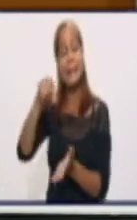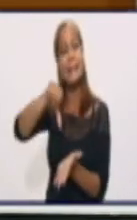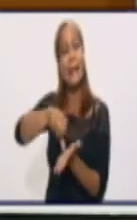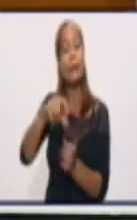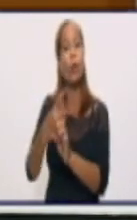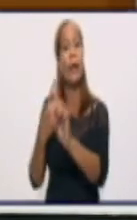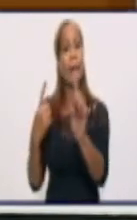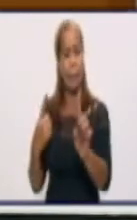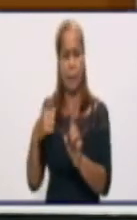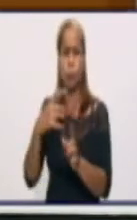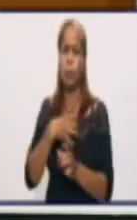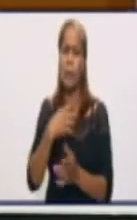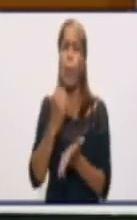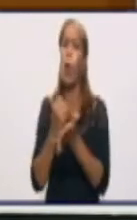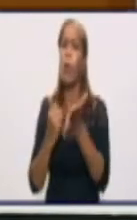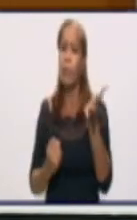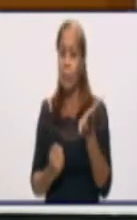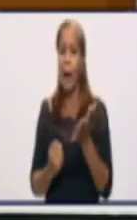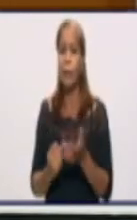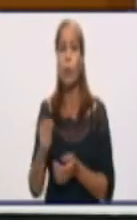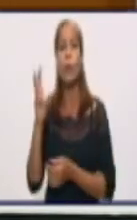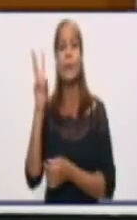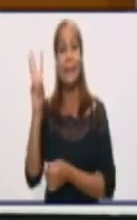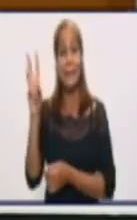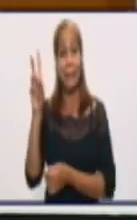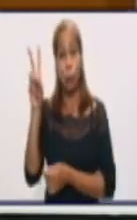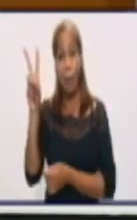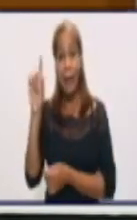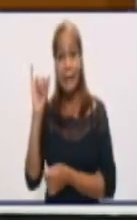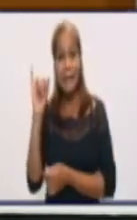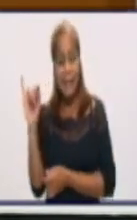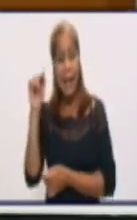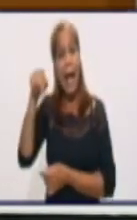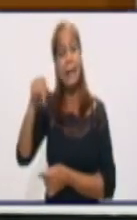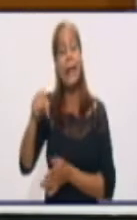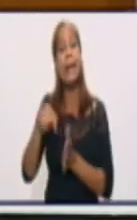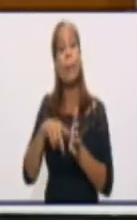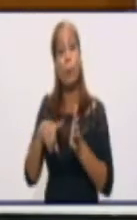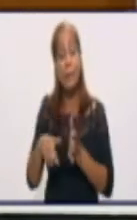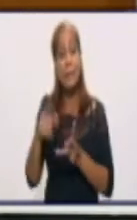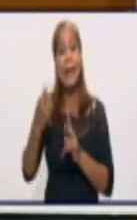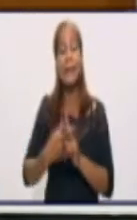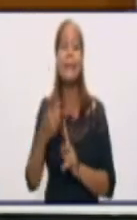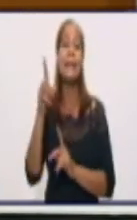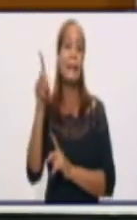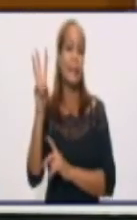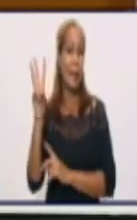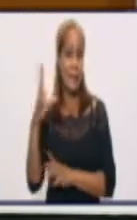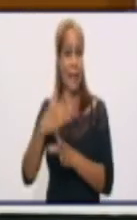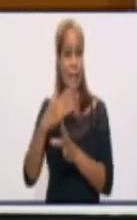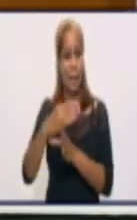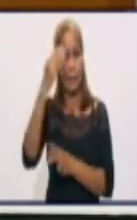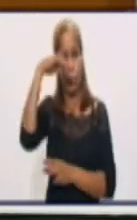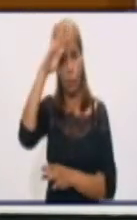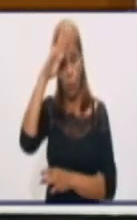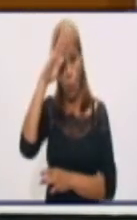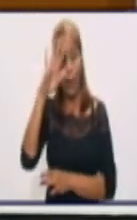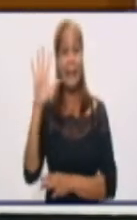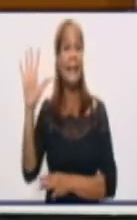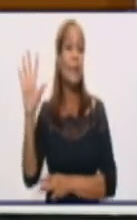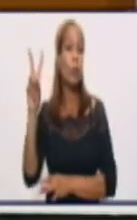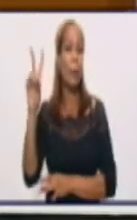Tenemos confirmados activos 326 acá en la provincia y 13 en Santiago de Cuba, 526